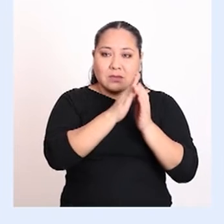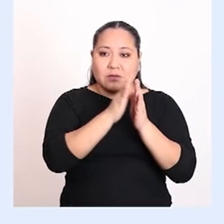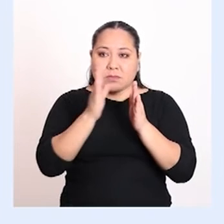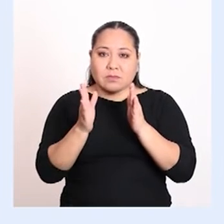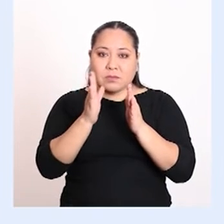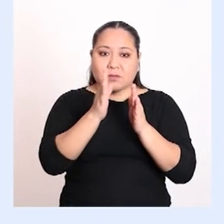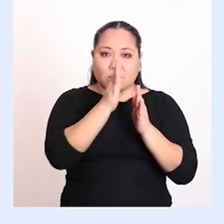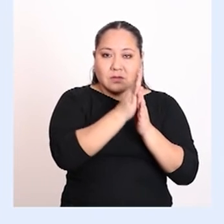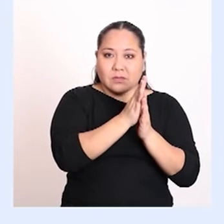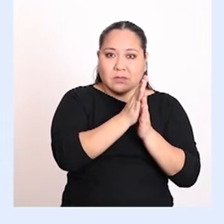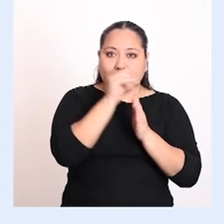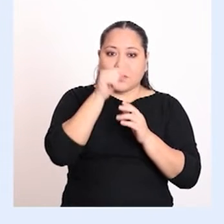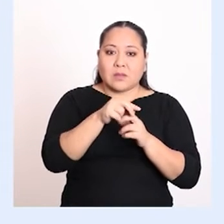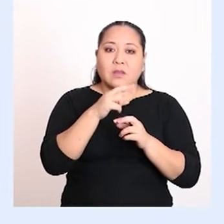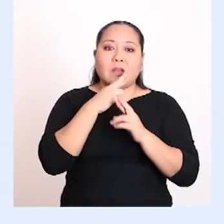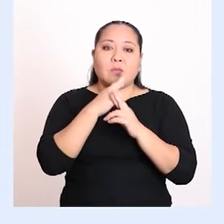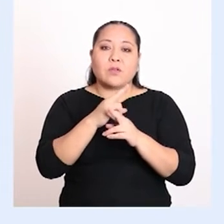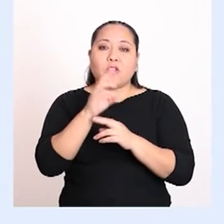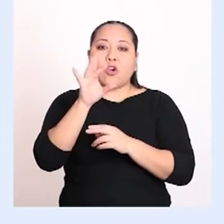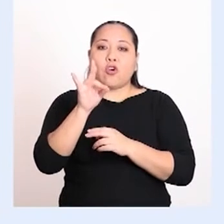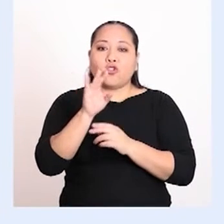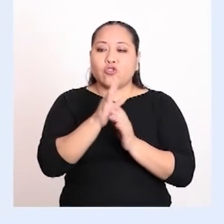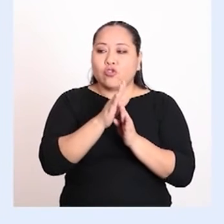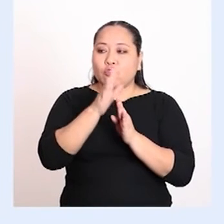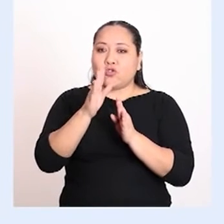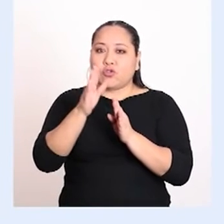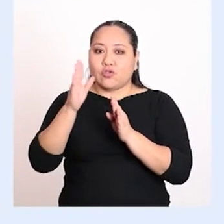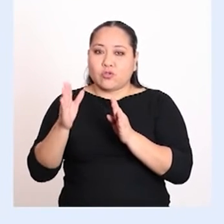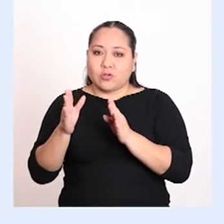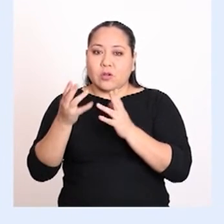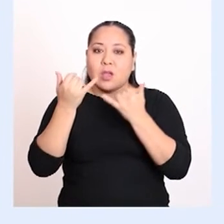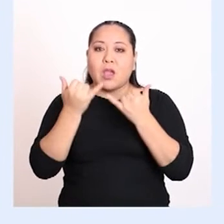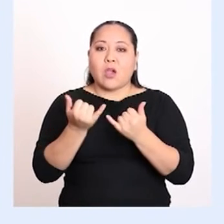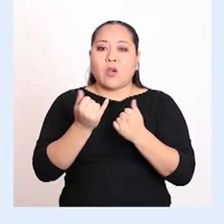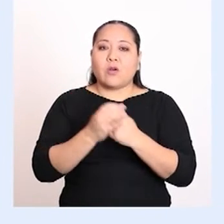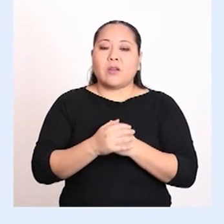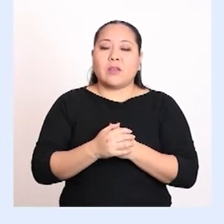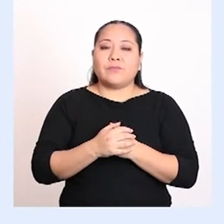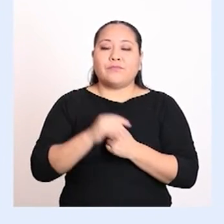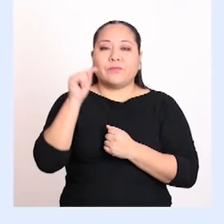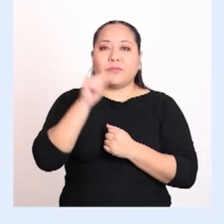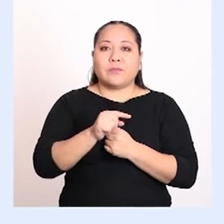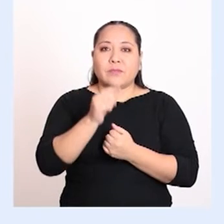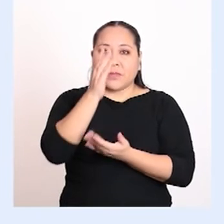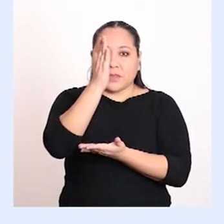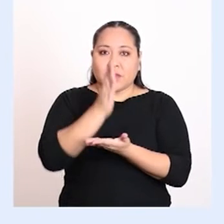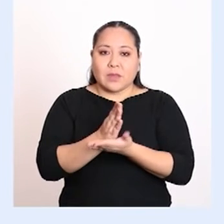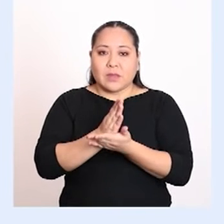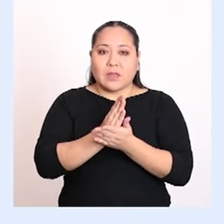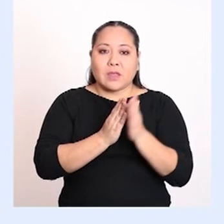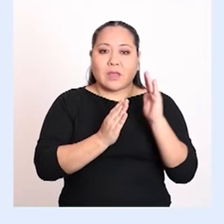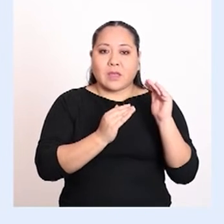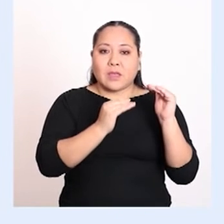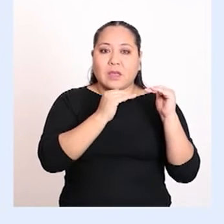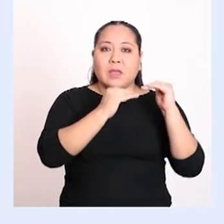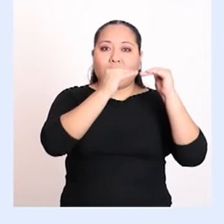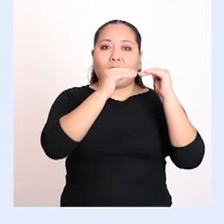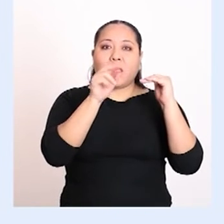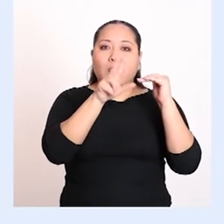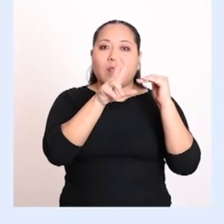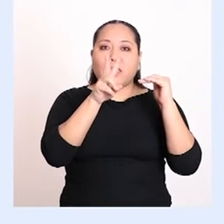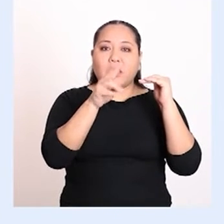simetría, lo cual resulta 8. Ahora, en el eje Y le corresponde el valor de